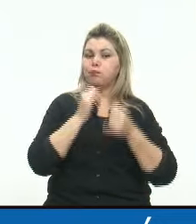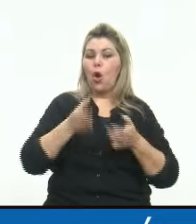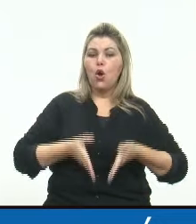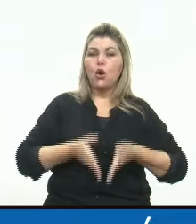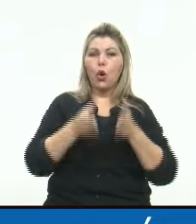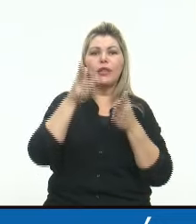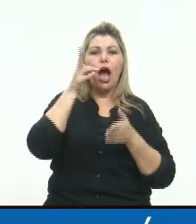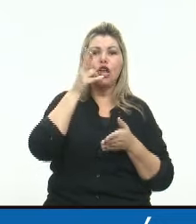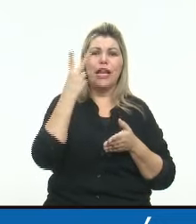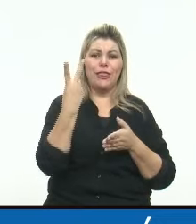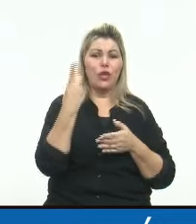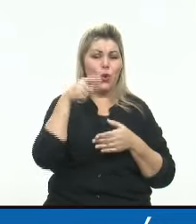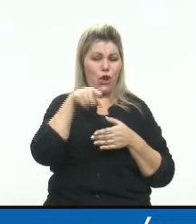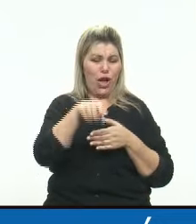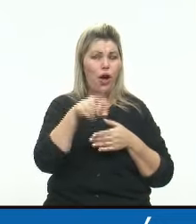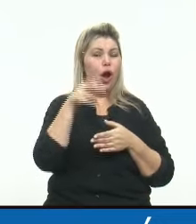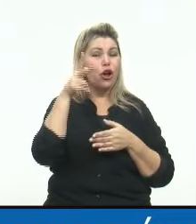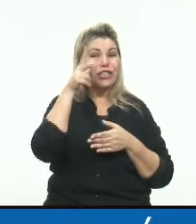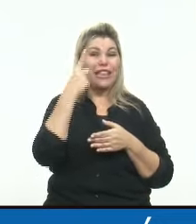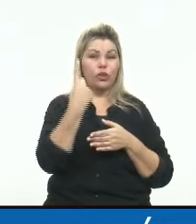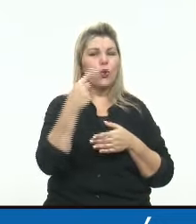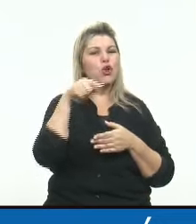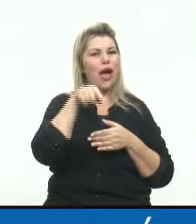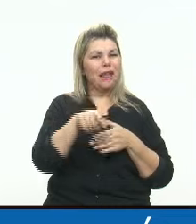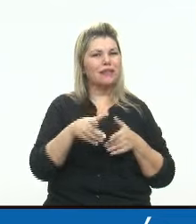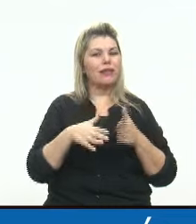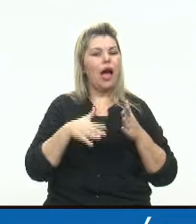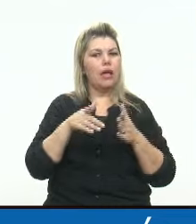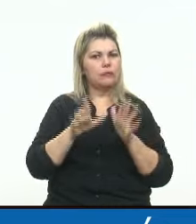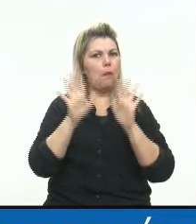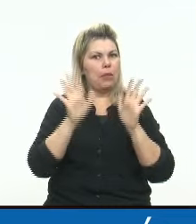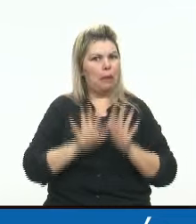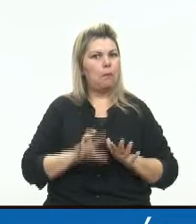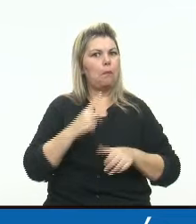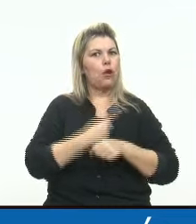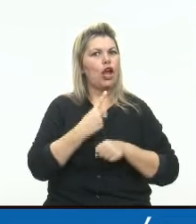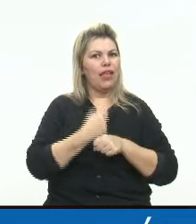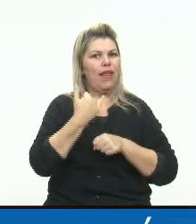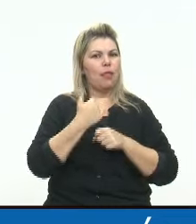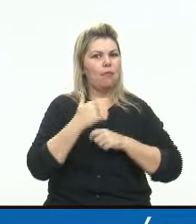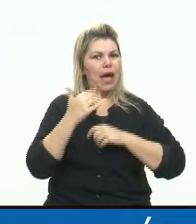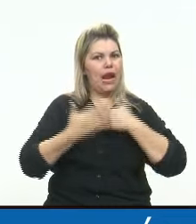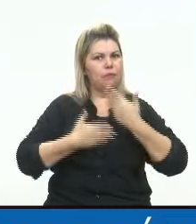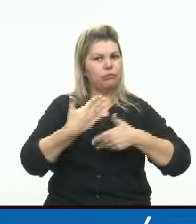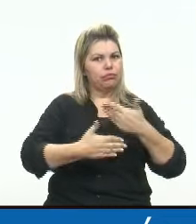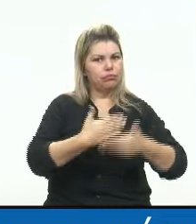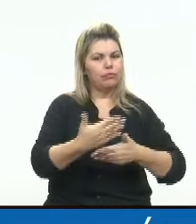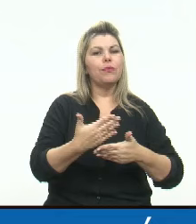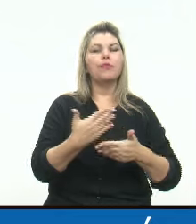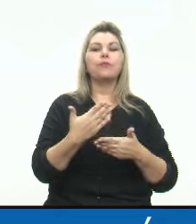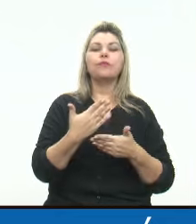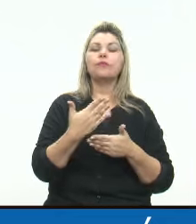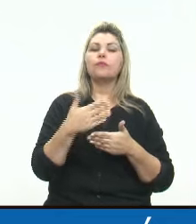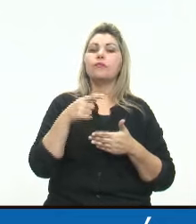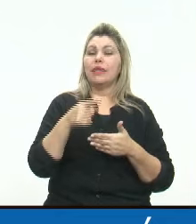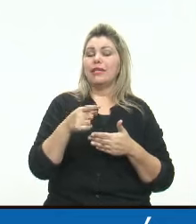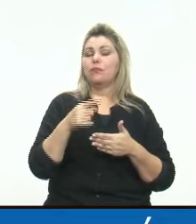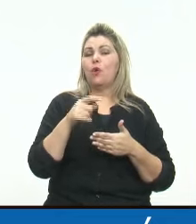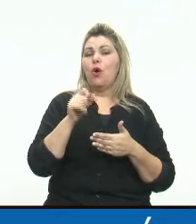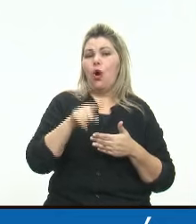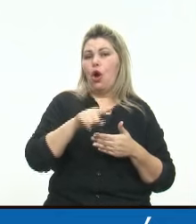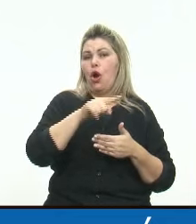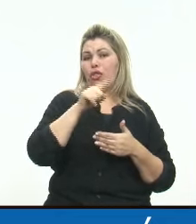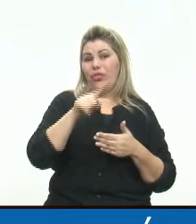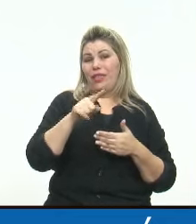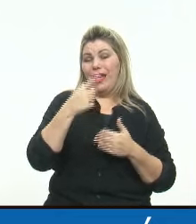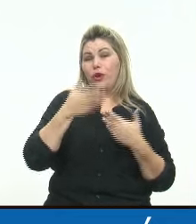81 es una obra que está priorizada para su ejecución y, como dijimos, en particular, todas las de jurisdicción nacional serán